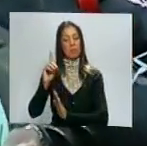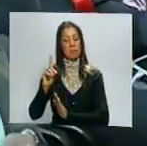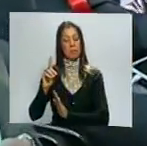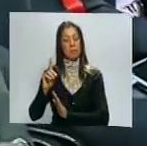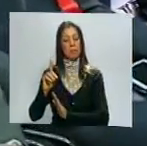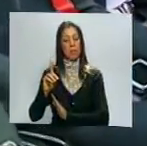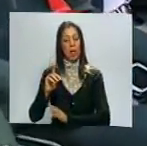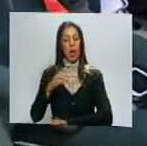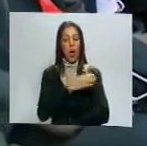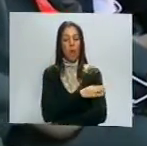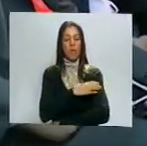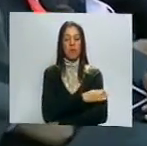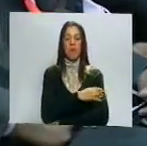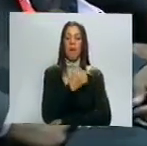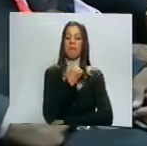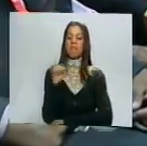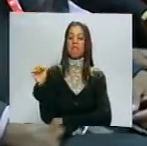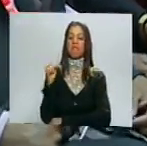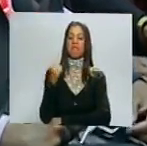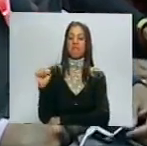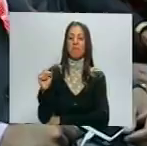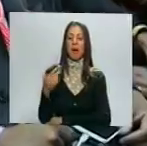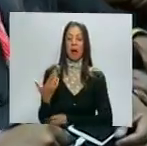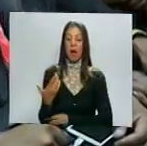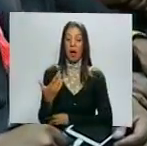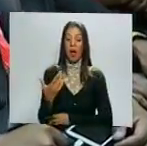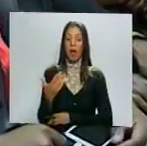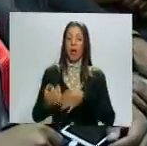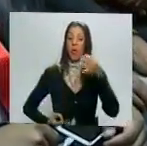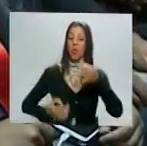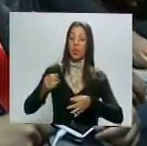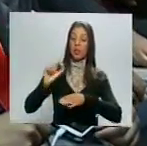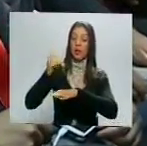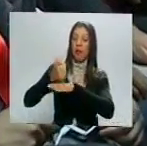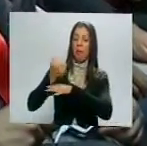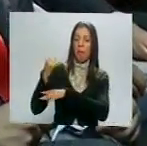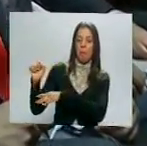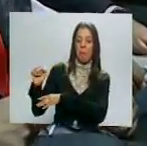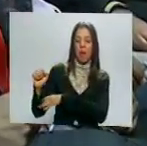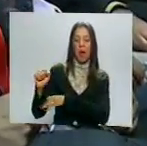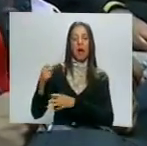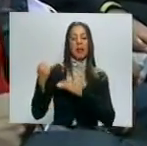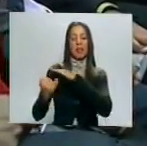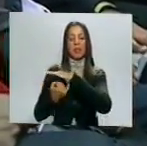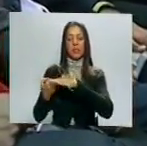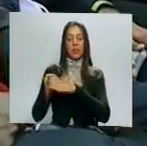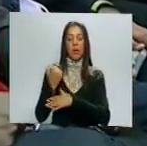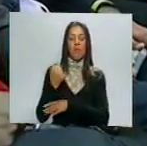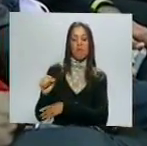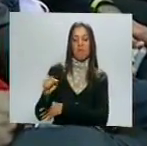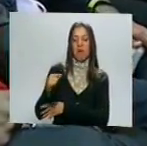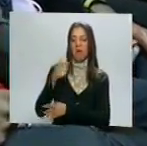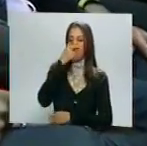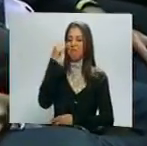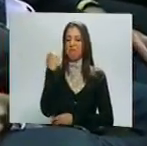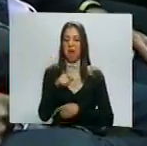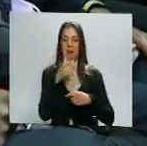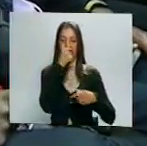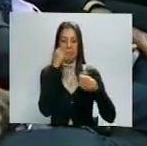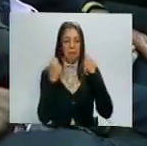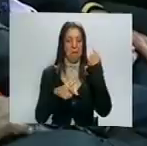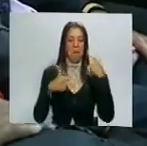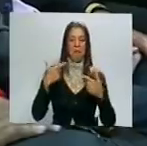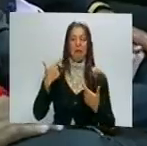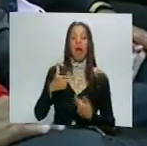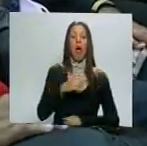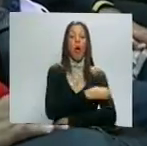entraron en desacato. Empezaron a desconocer el Tribunal Supremo de Justicia, desconocieron a las instituciones, desconocían a todo el mundo. Se creían que